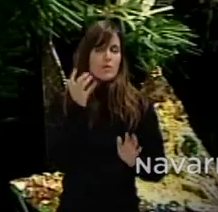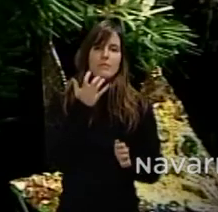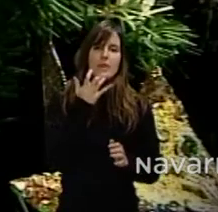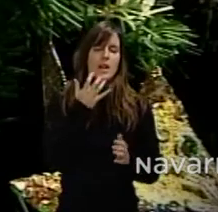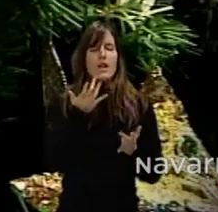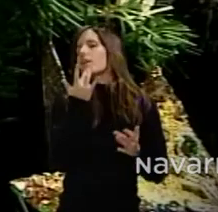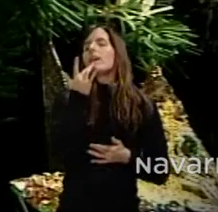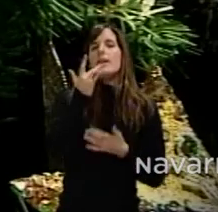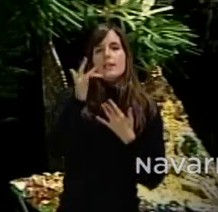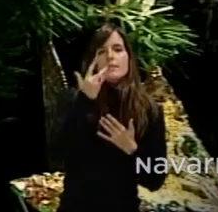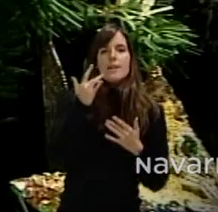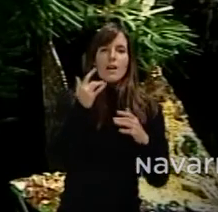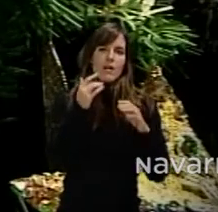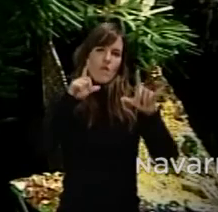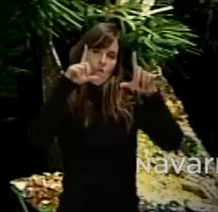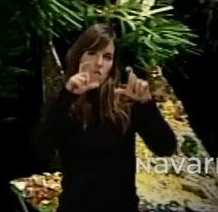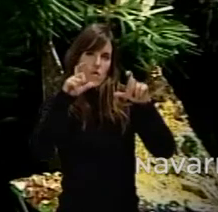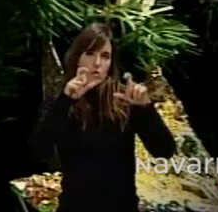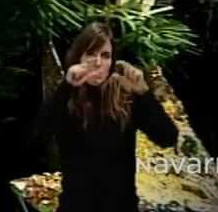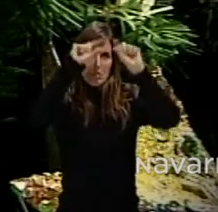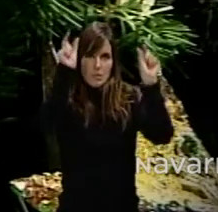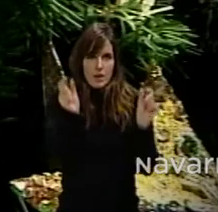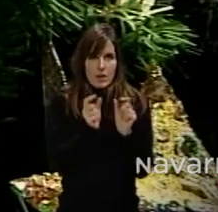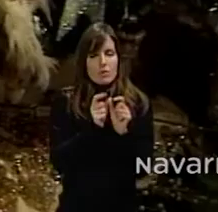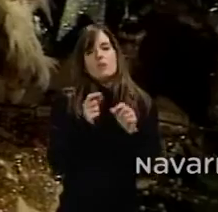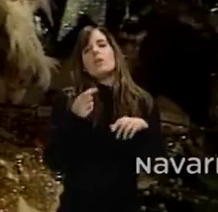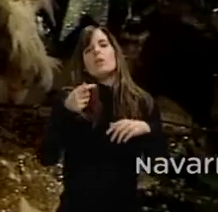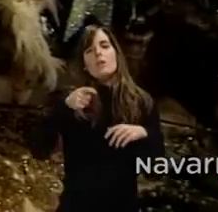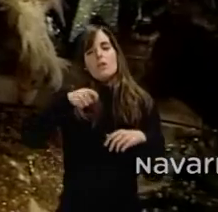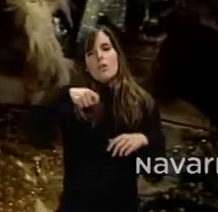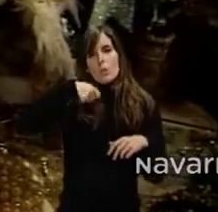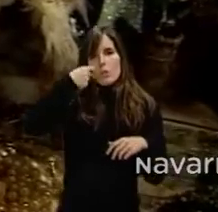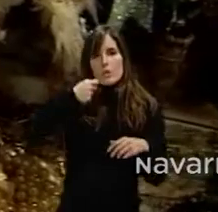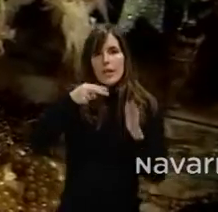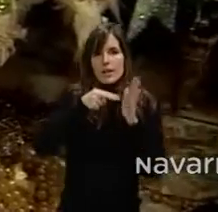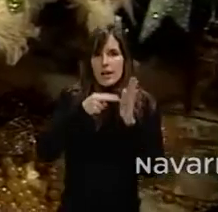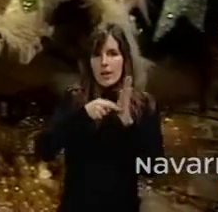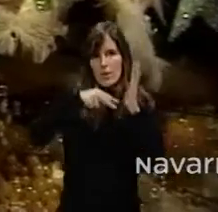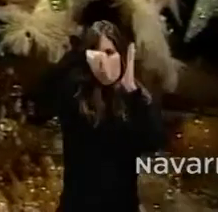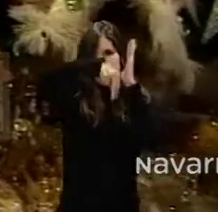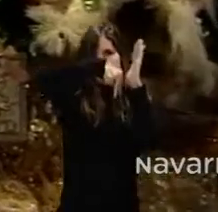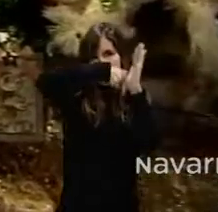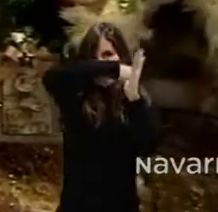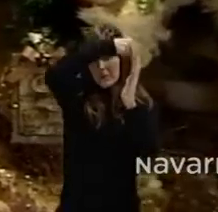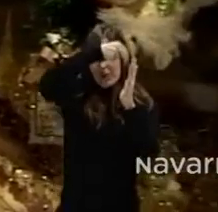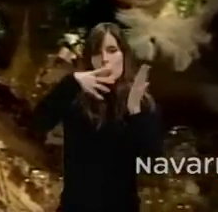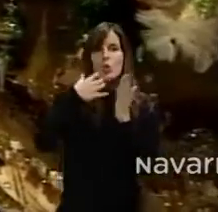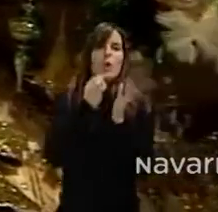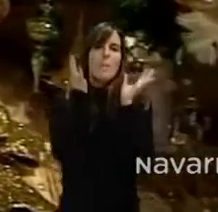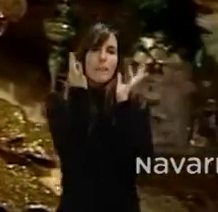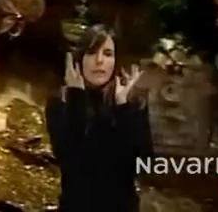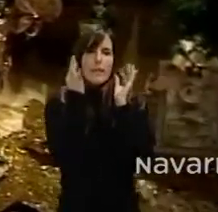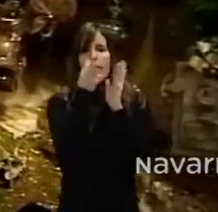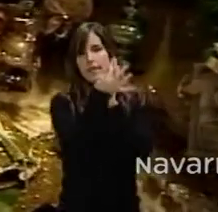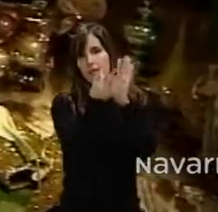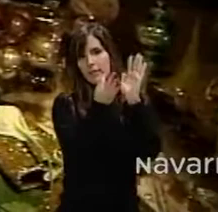con cuadros cuberterías de cuchillos cucharas tenedores colgando como pendientes